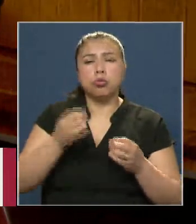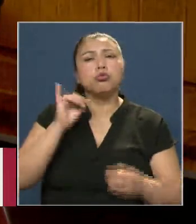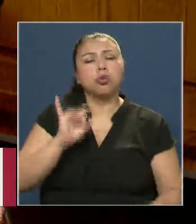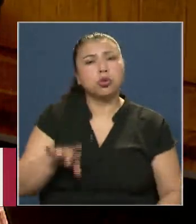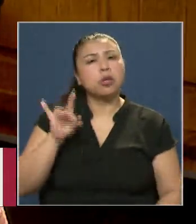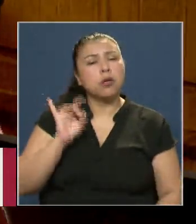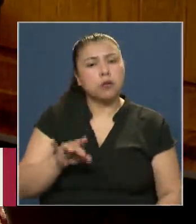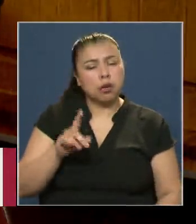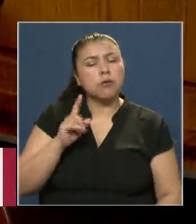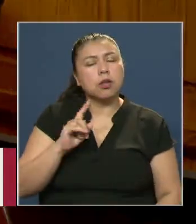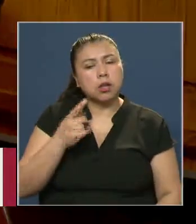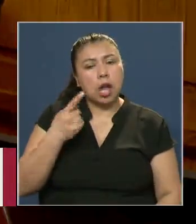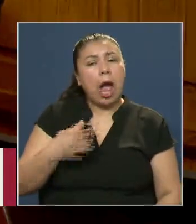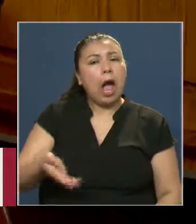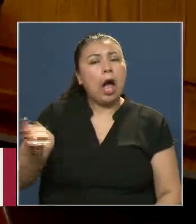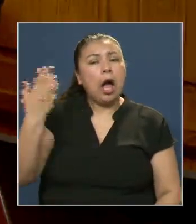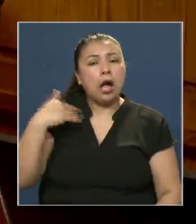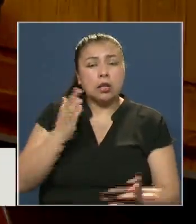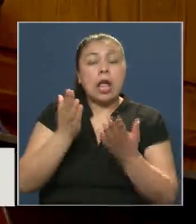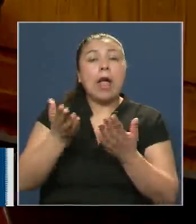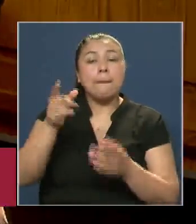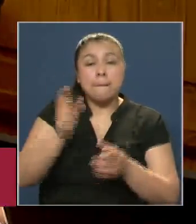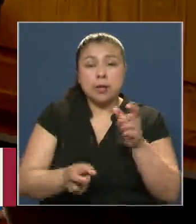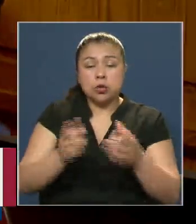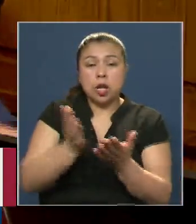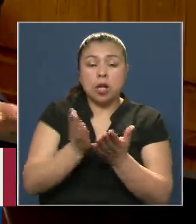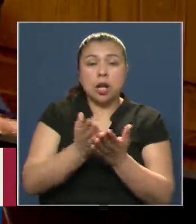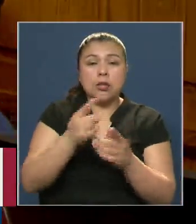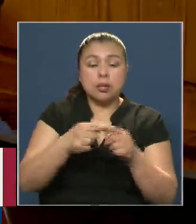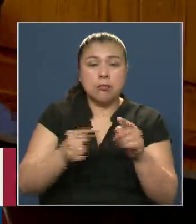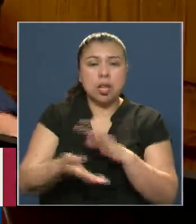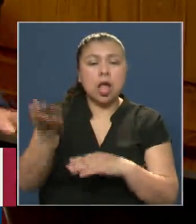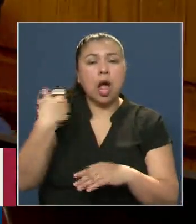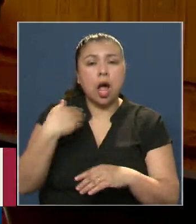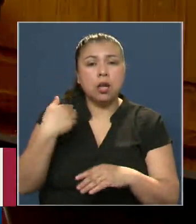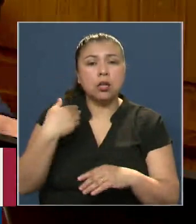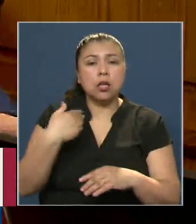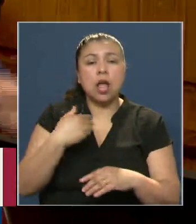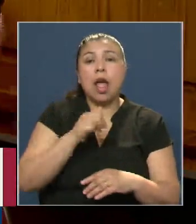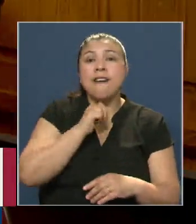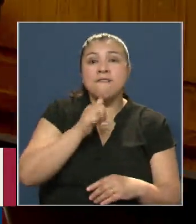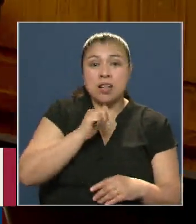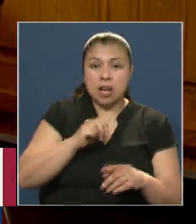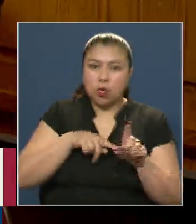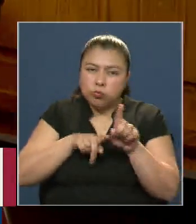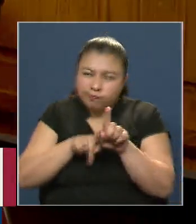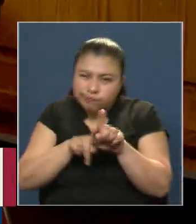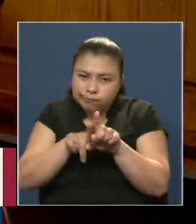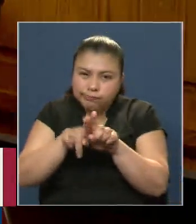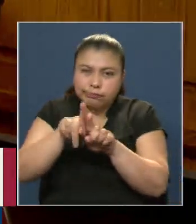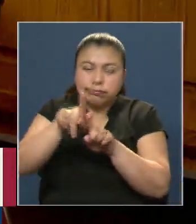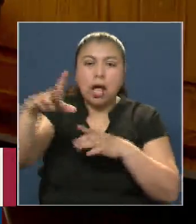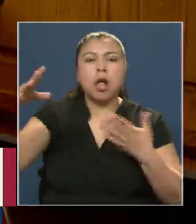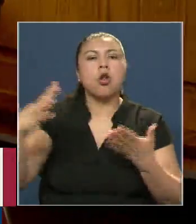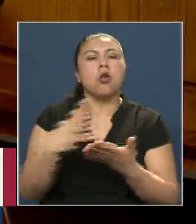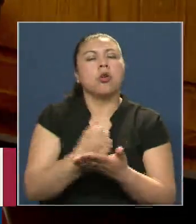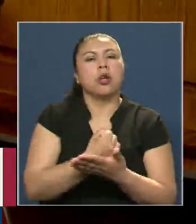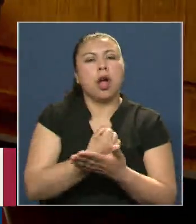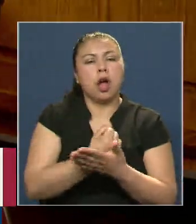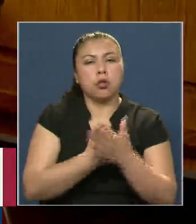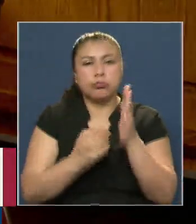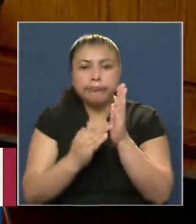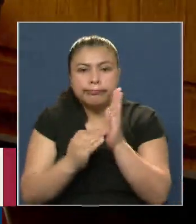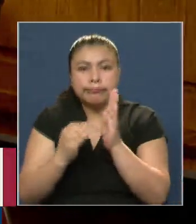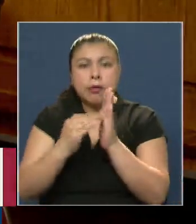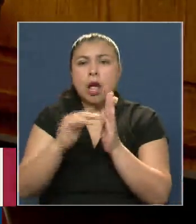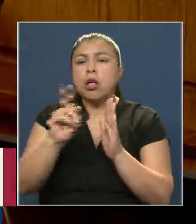Muchos de ellos reconocen que vienen de clase media, que en algún momento de lo que fueron denominados de la pobreza, y lograron subir el escalón. Y no